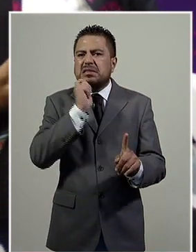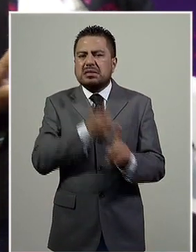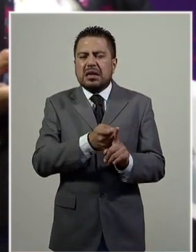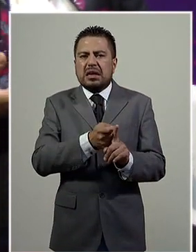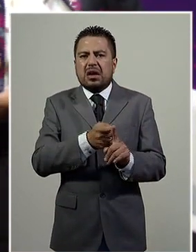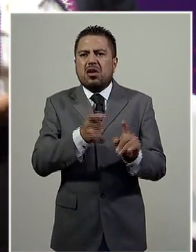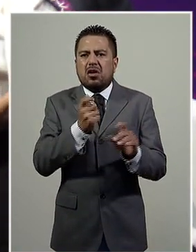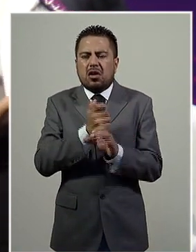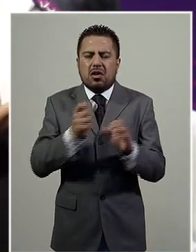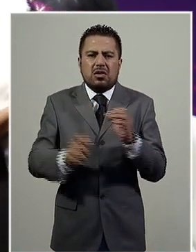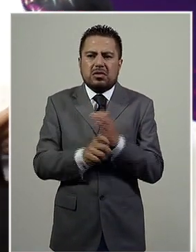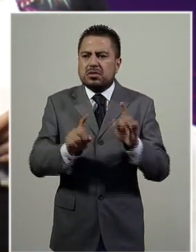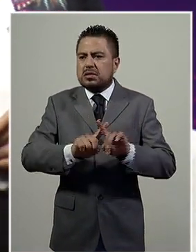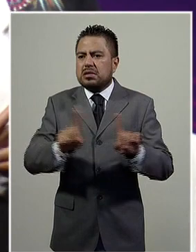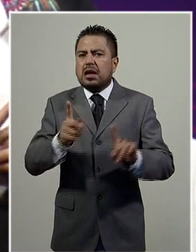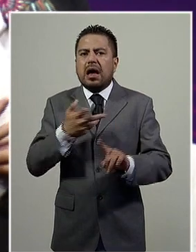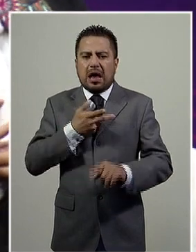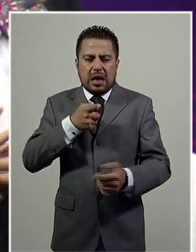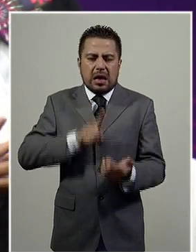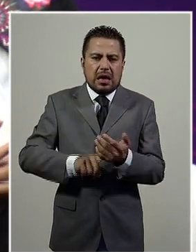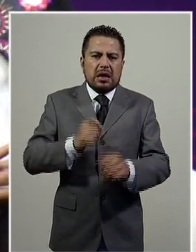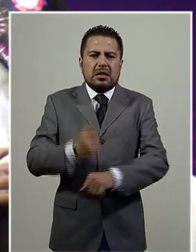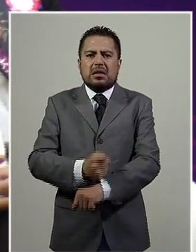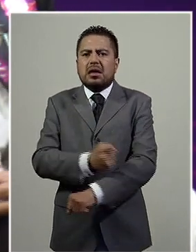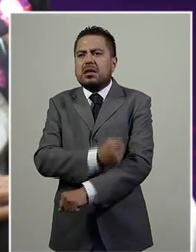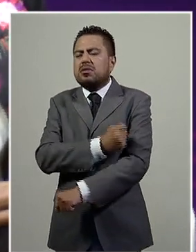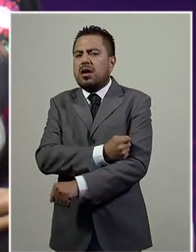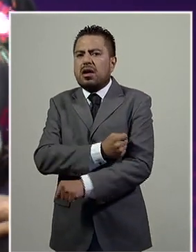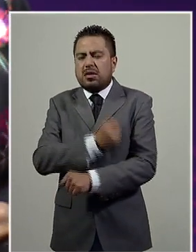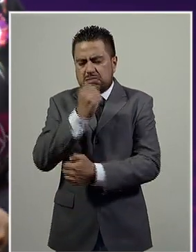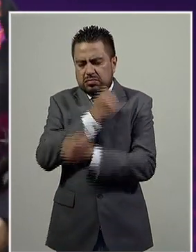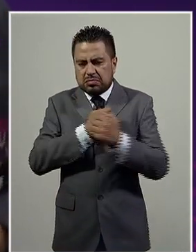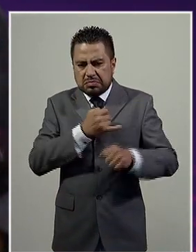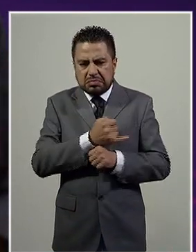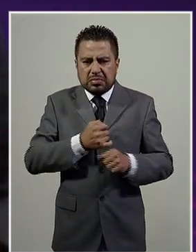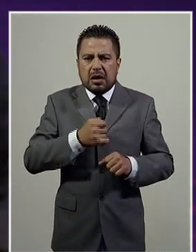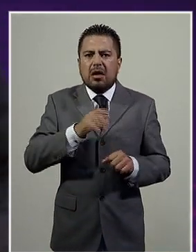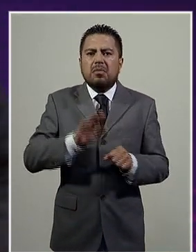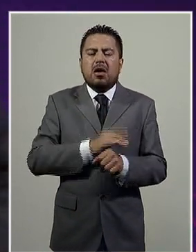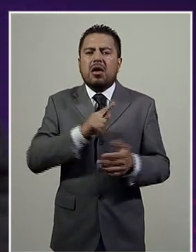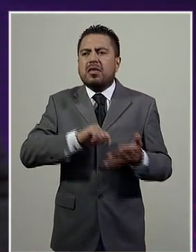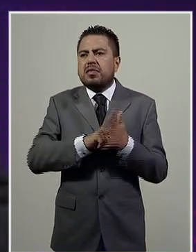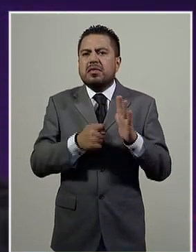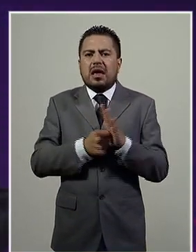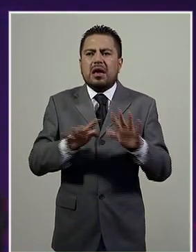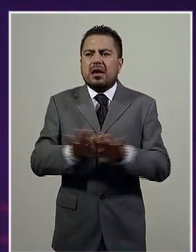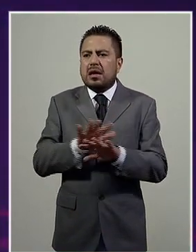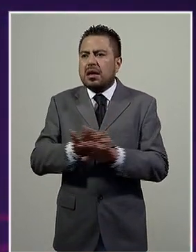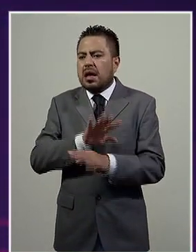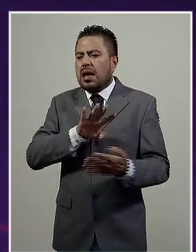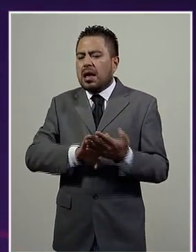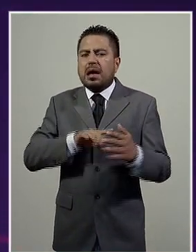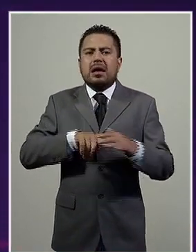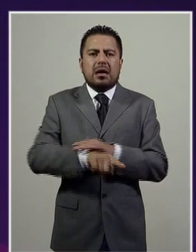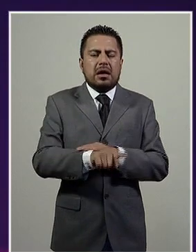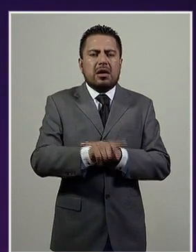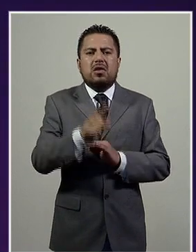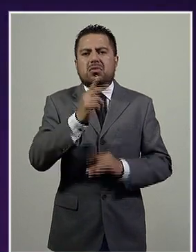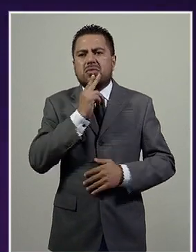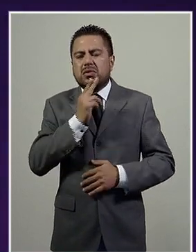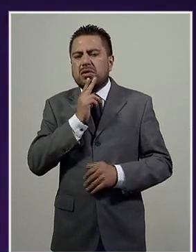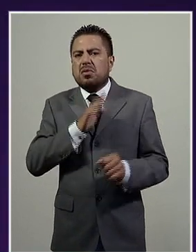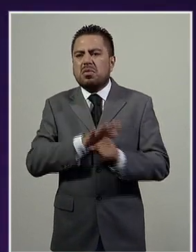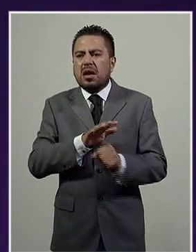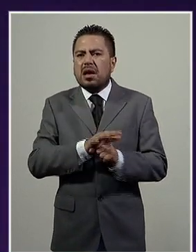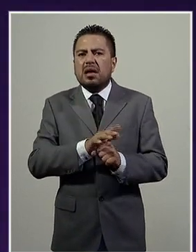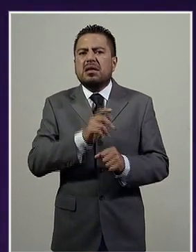una cosa muy distinta a tener un tatuaje, por llamarlo así, de un estudio, ¿no? Porque las técnicas cambian dentro de la cárcel respecto a qué utilizas,